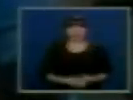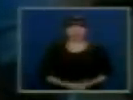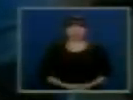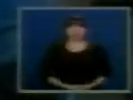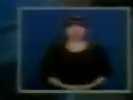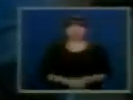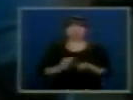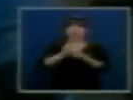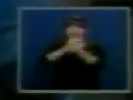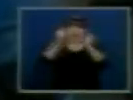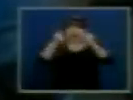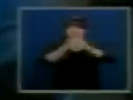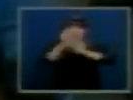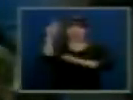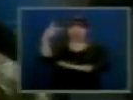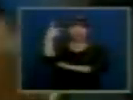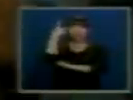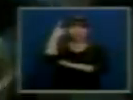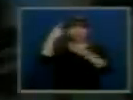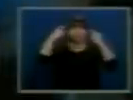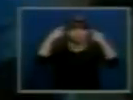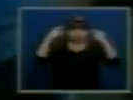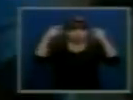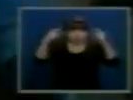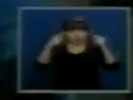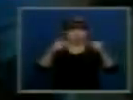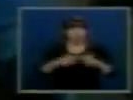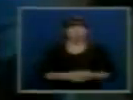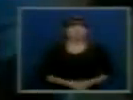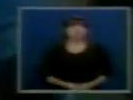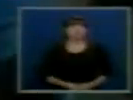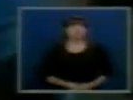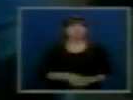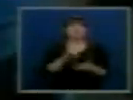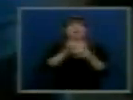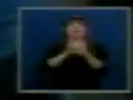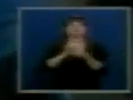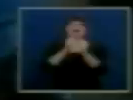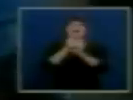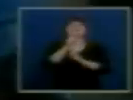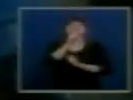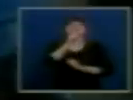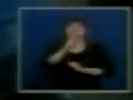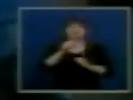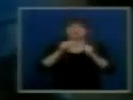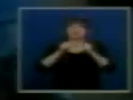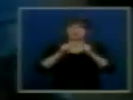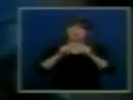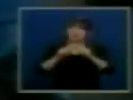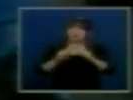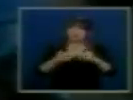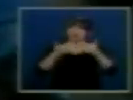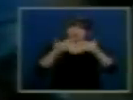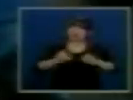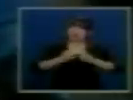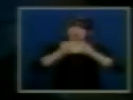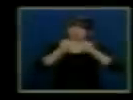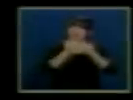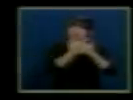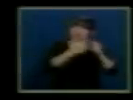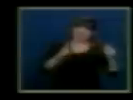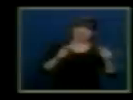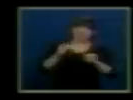Los cambios políticos exitosos, aquellos que perduran, que fortifican la libertad y la